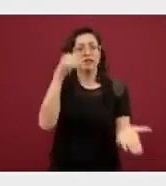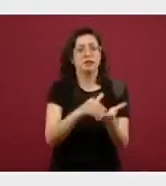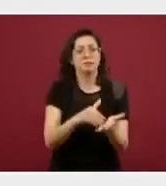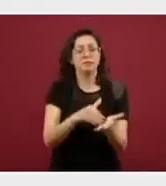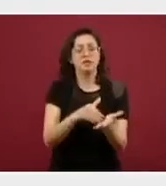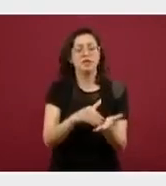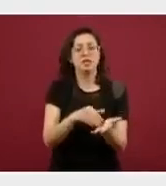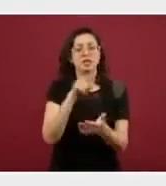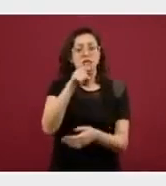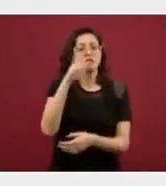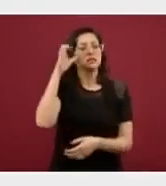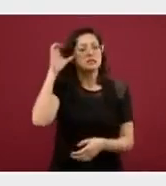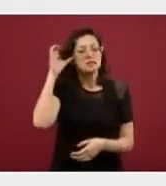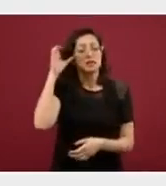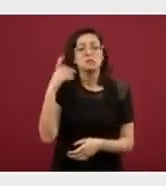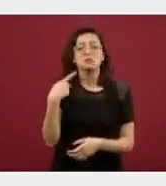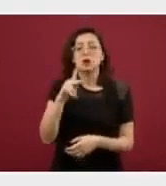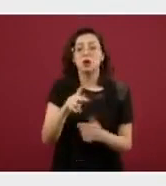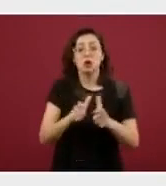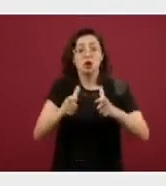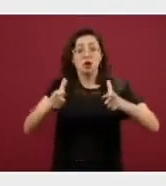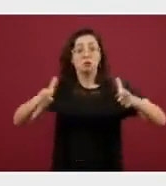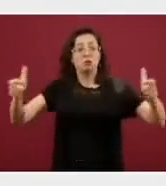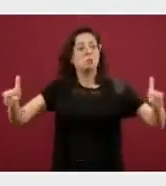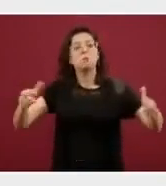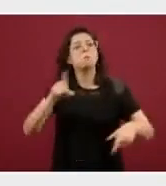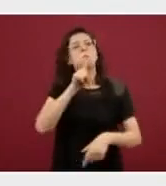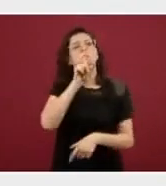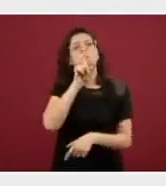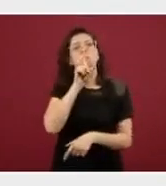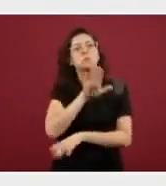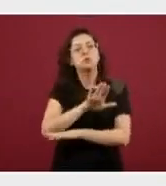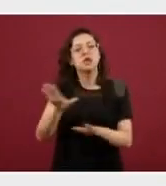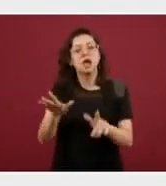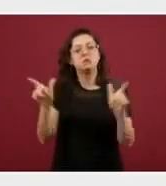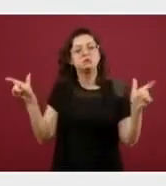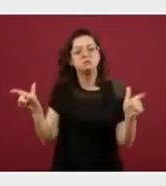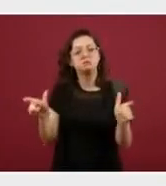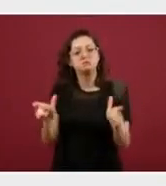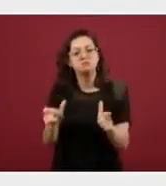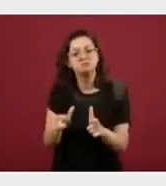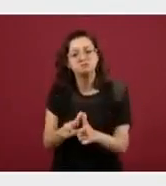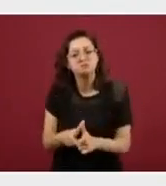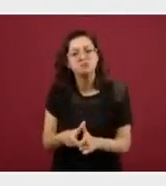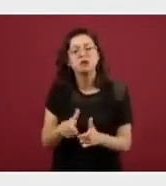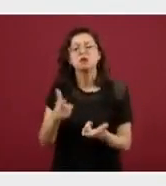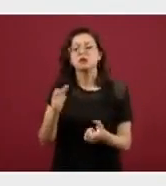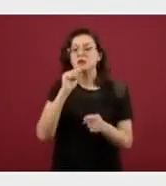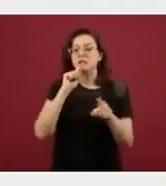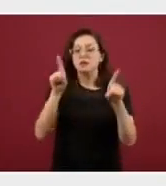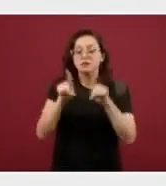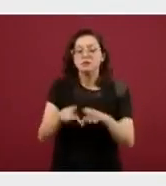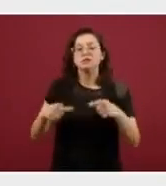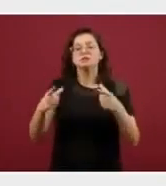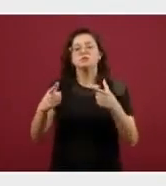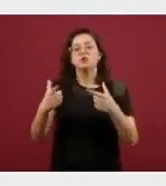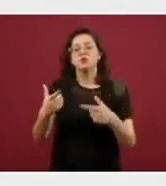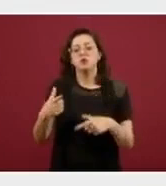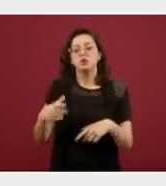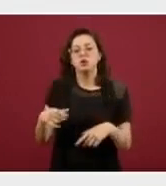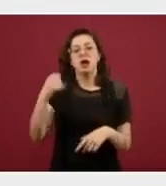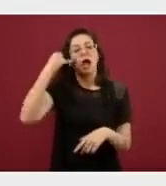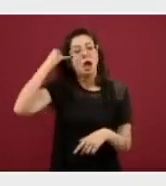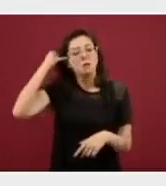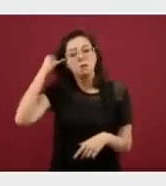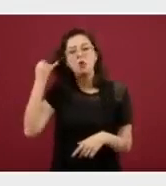están aumentando los casos. Y en la región suroriental de Asia, que incluye a Japón, que incluye a Corea, Tailandia, etcétera,